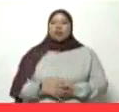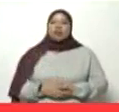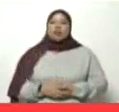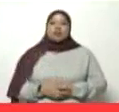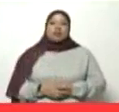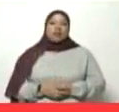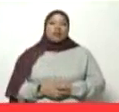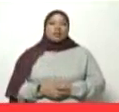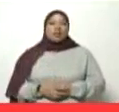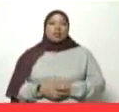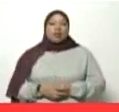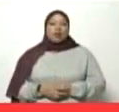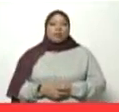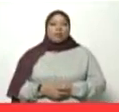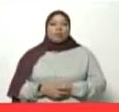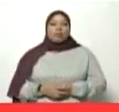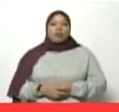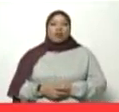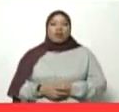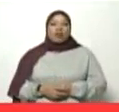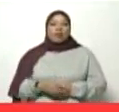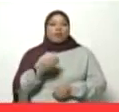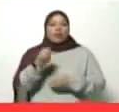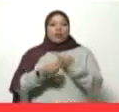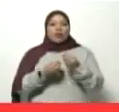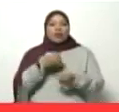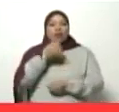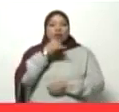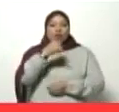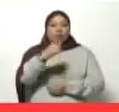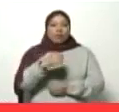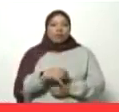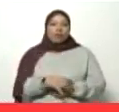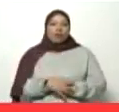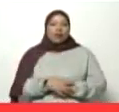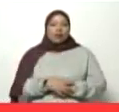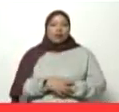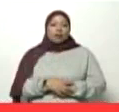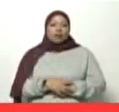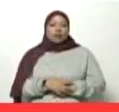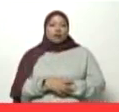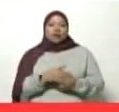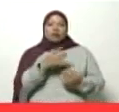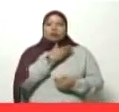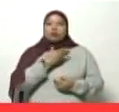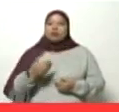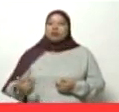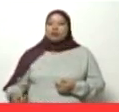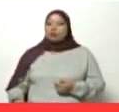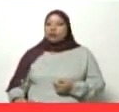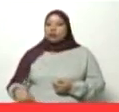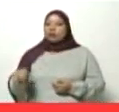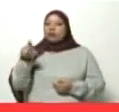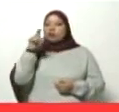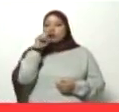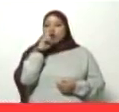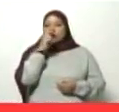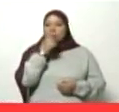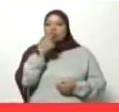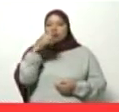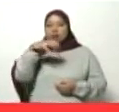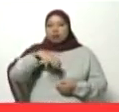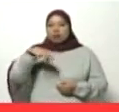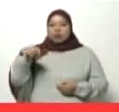Guterres, pero también lo hemos visto en reuniones con otros presidentes y jefes de Estado,